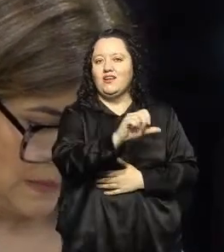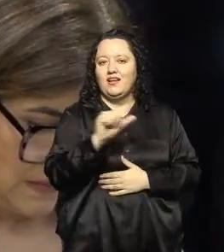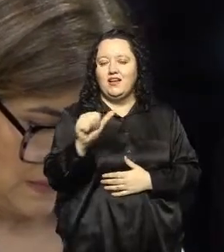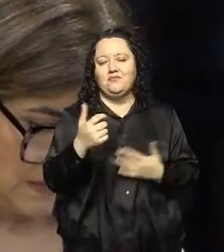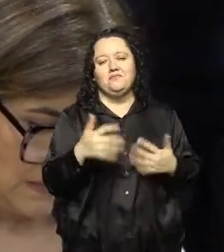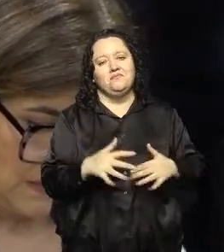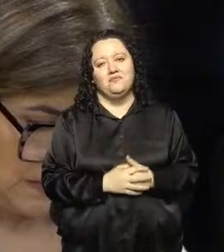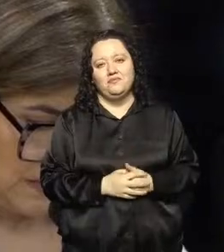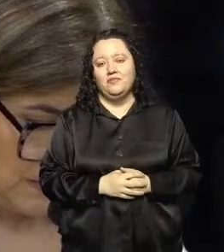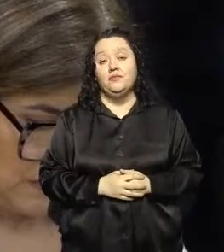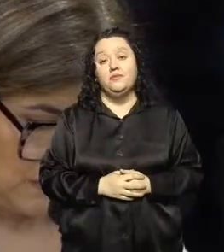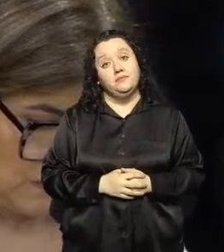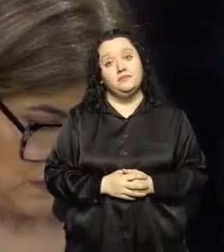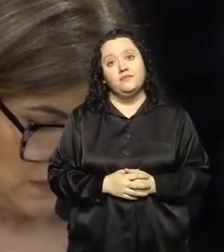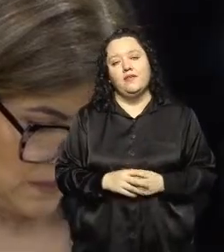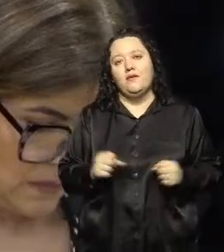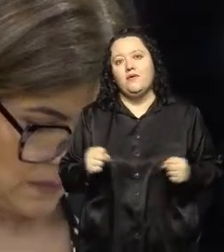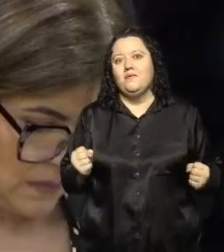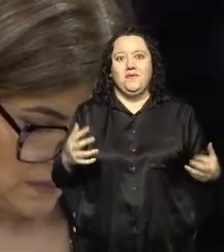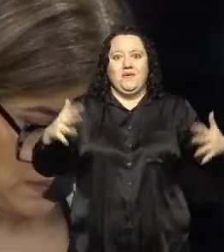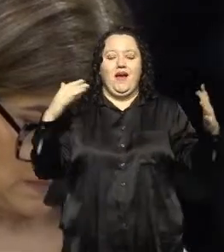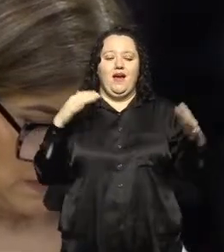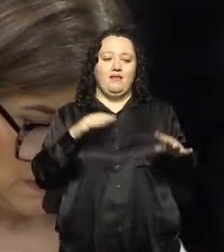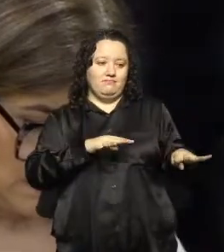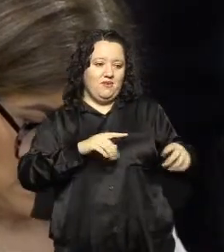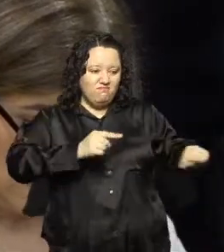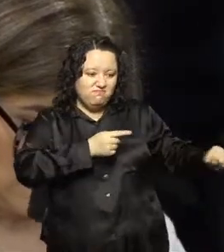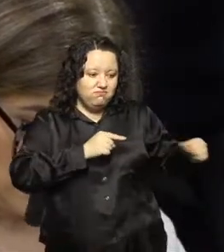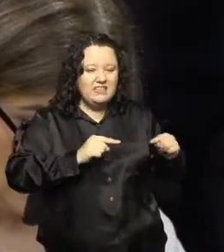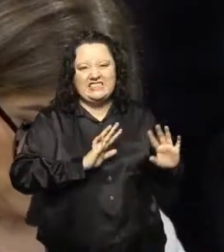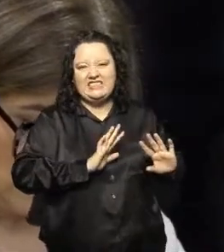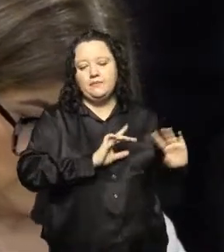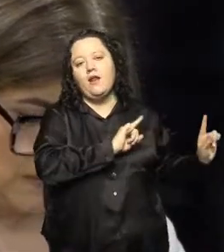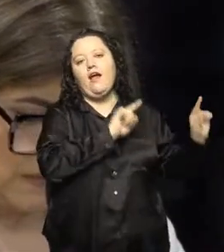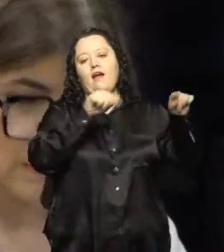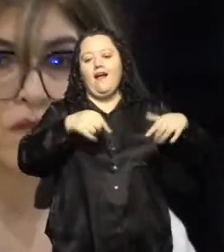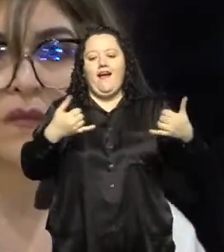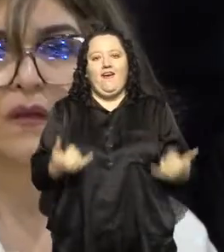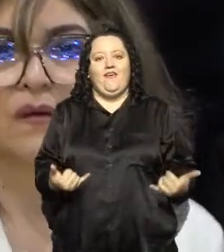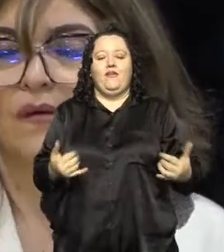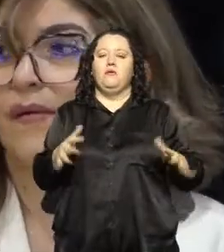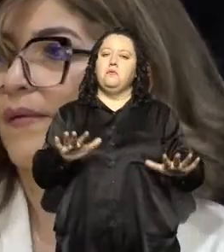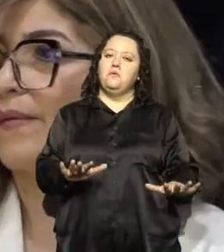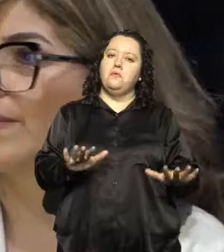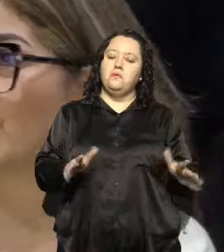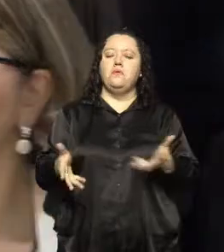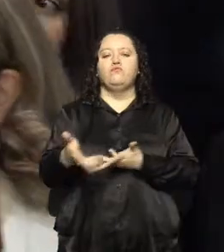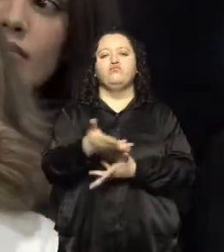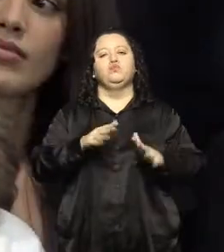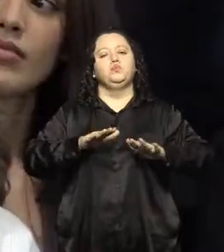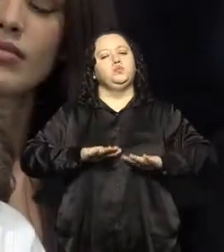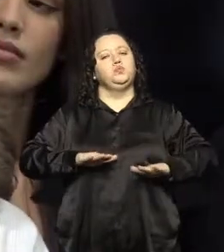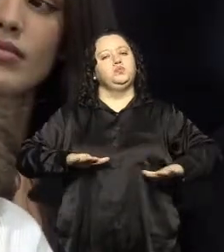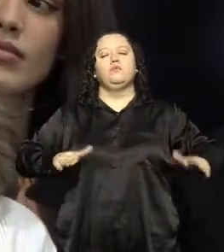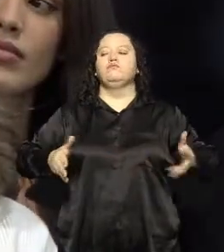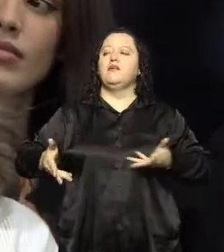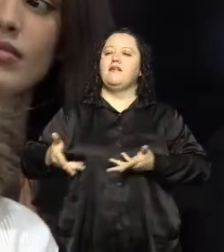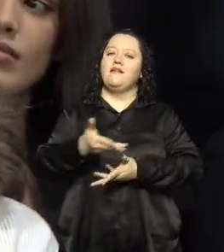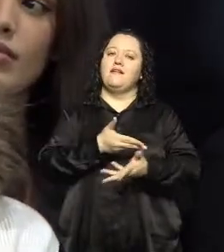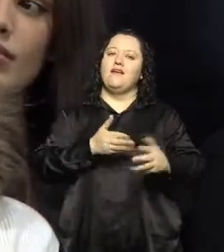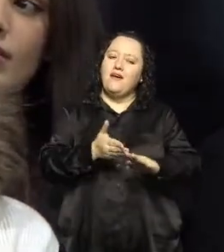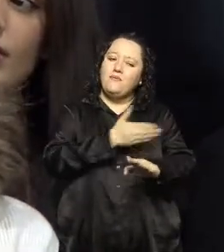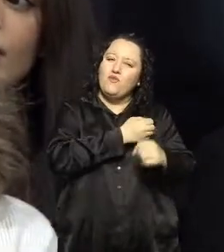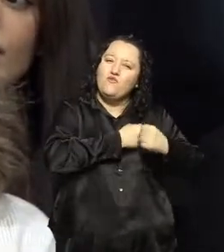no ya en los momentos de euforia que generan las competencias, sino aquí, serenos y en tiempos de balances al esfuerzo